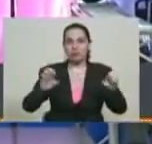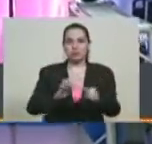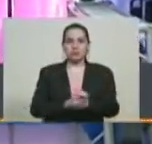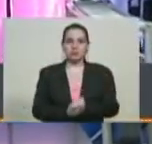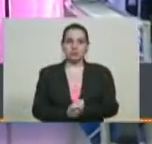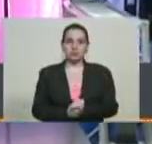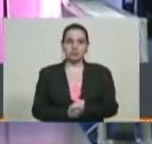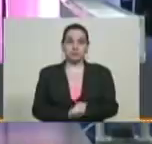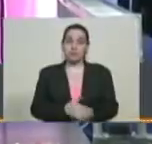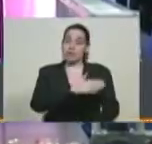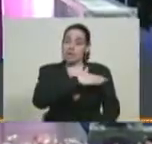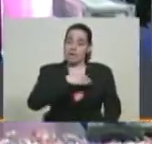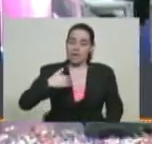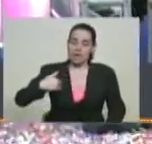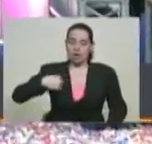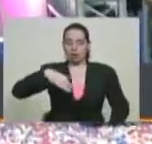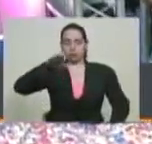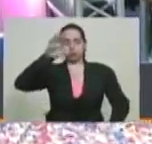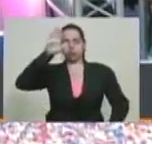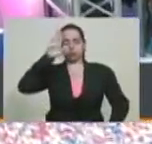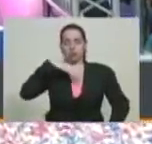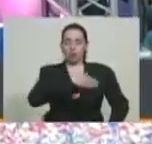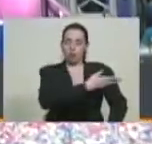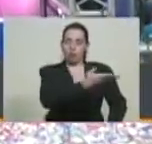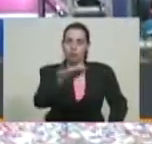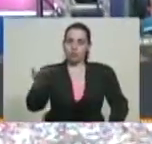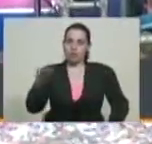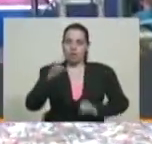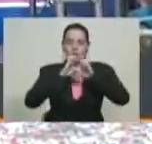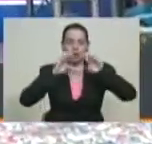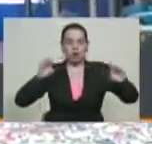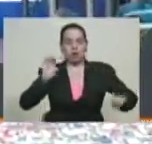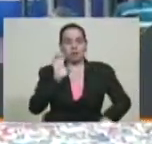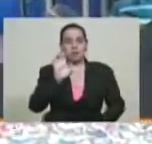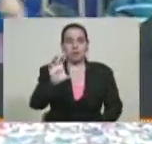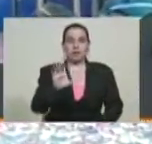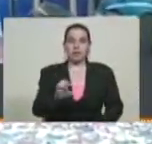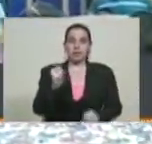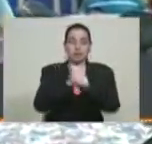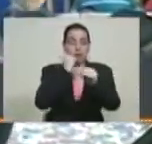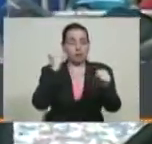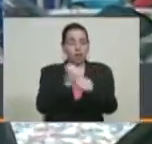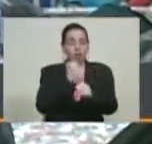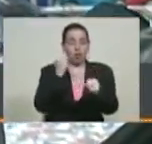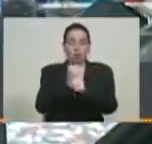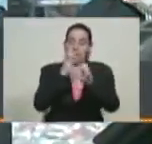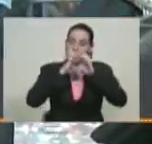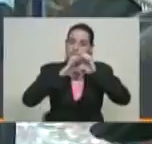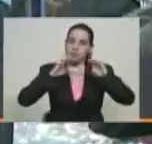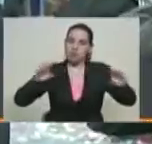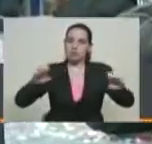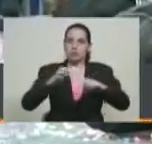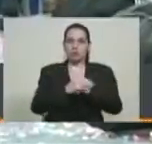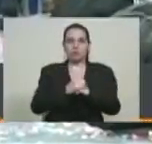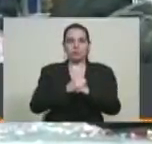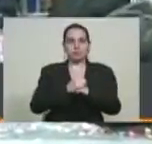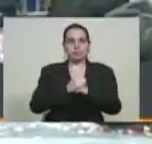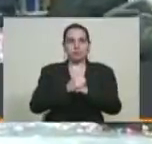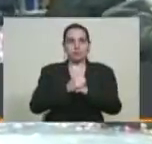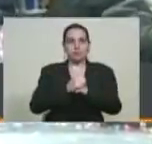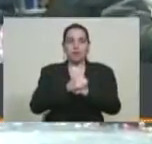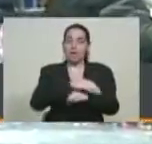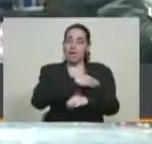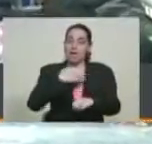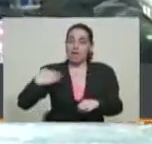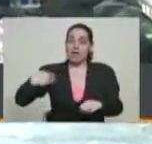Quiero comprometerme con ustedes, educadores de mi patria, trabajadores de la educación. Quiero